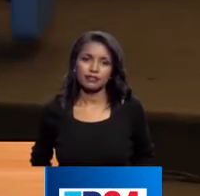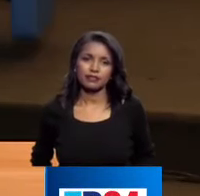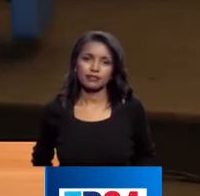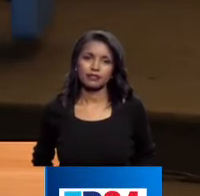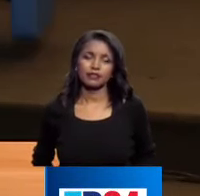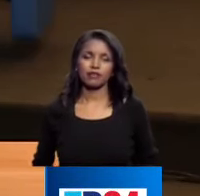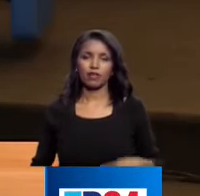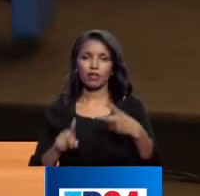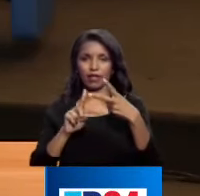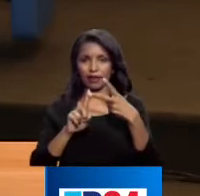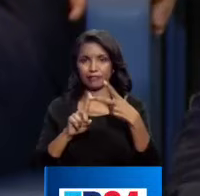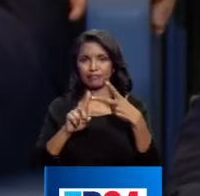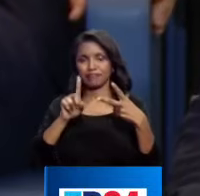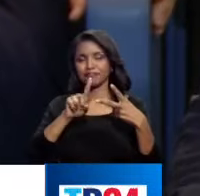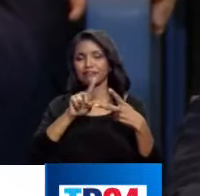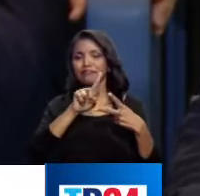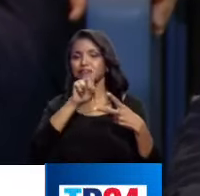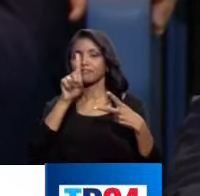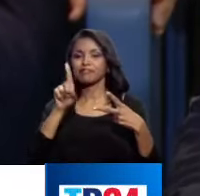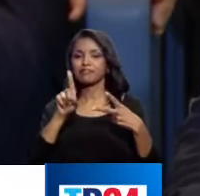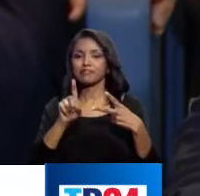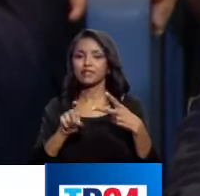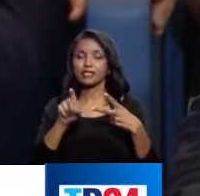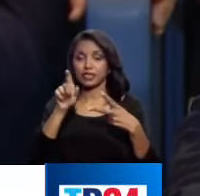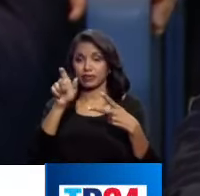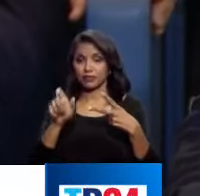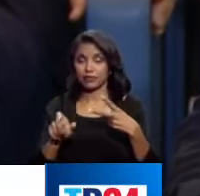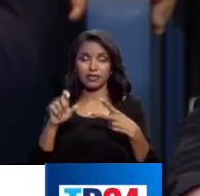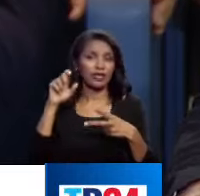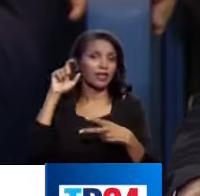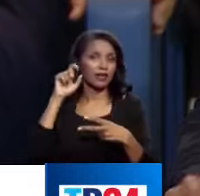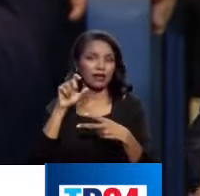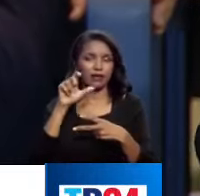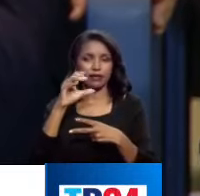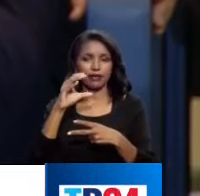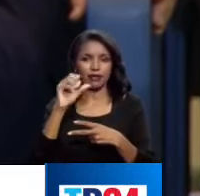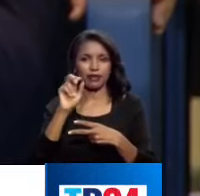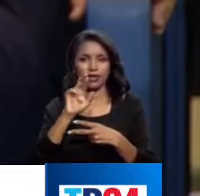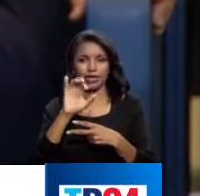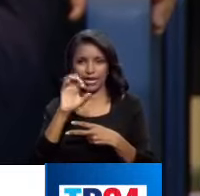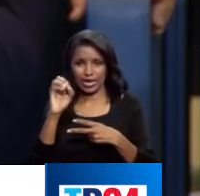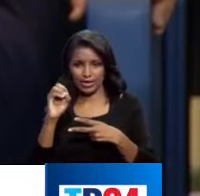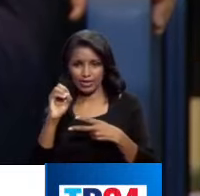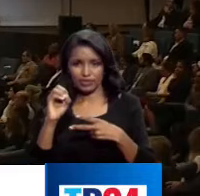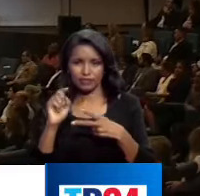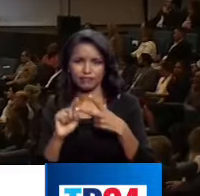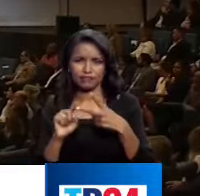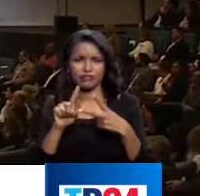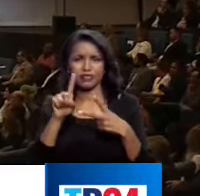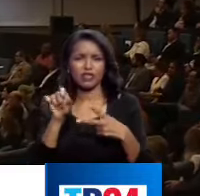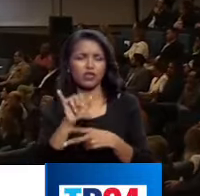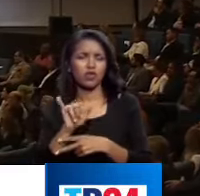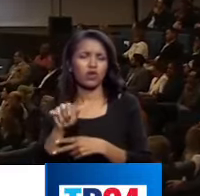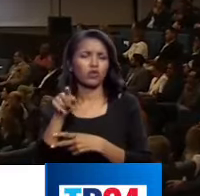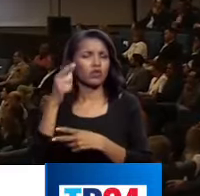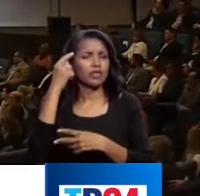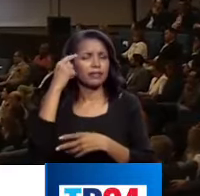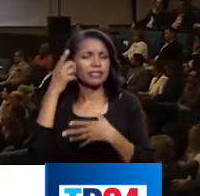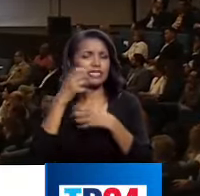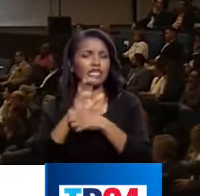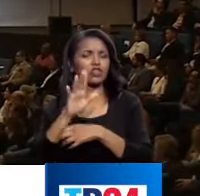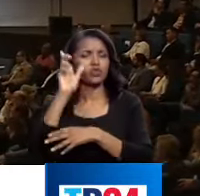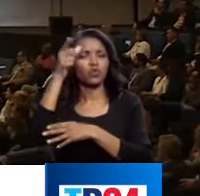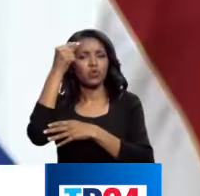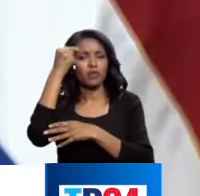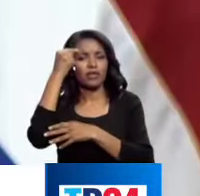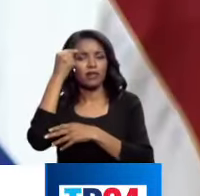Pasamos ahora al candidato José Gabriel Carrizo. Misma pregunta. ¿Cuál es su plan o estrategia para incrementar el número de visitantes a